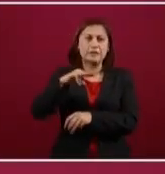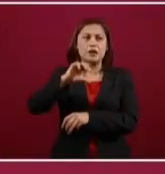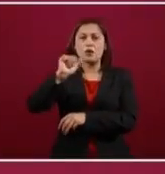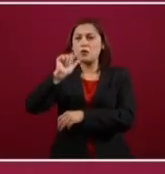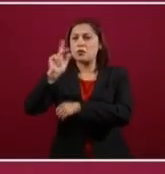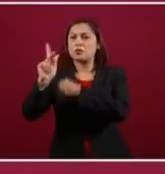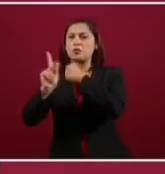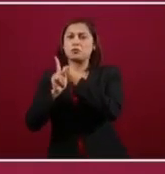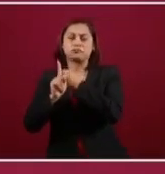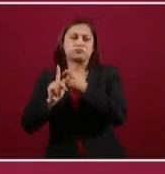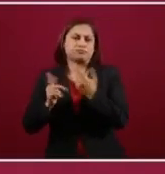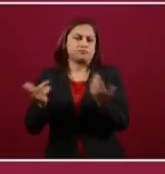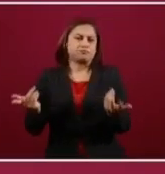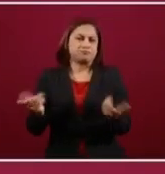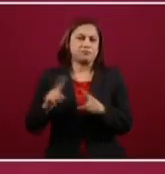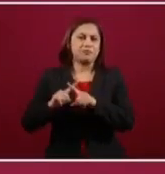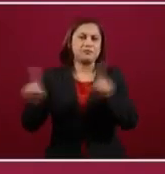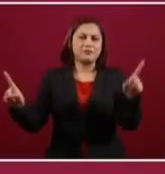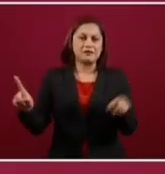Es un cambio de mentalidad,